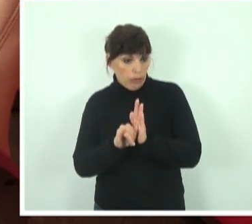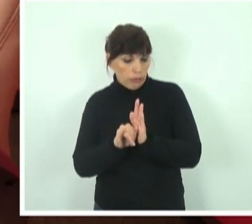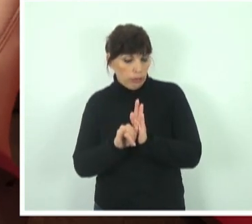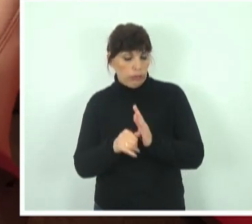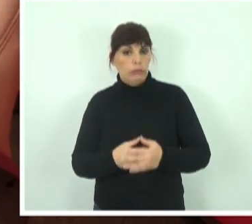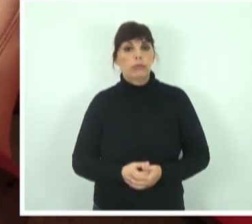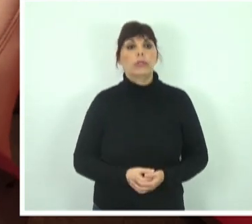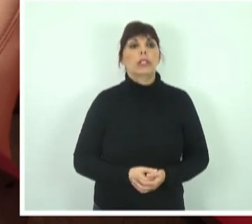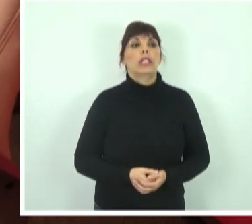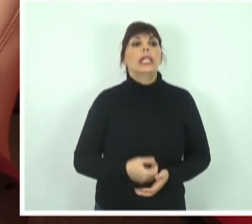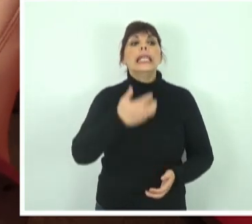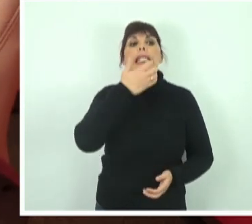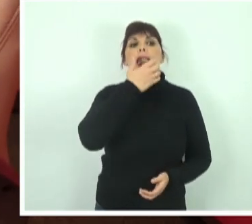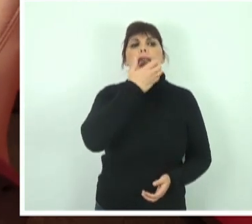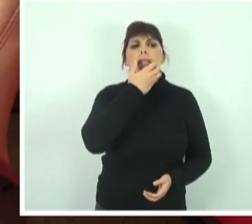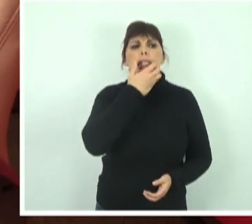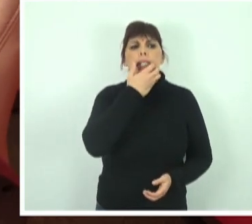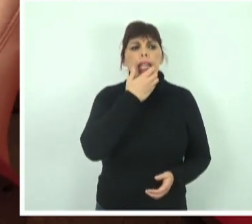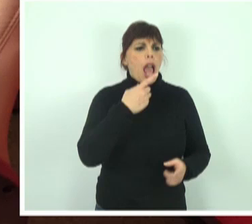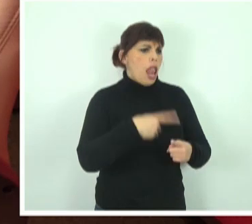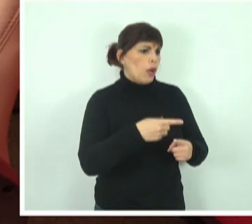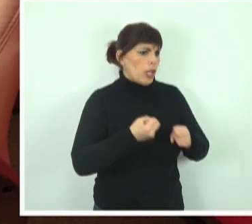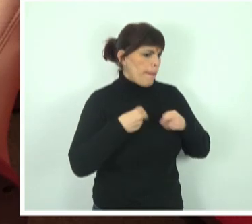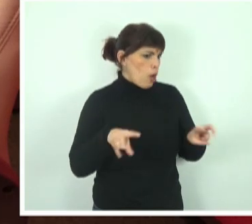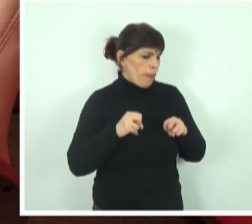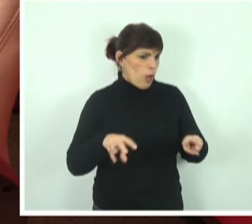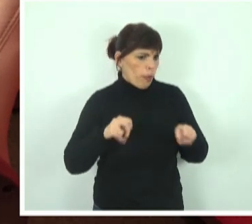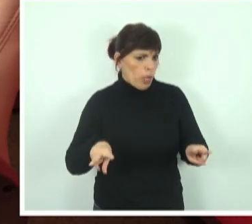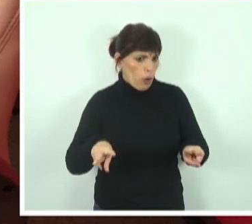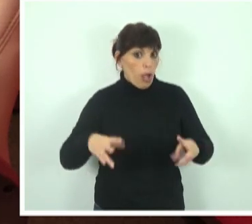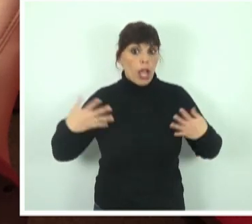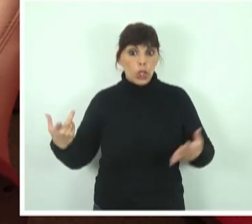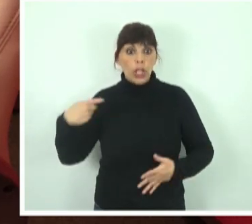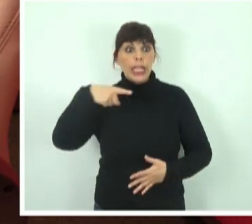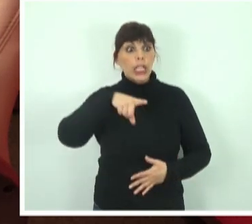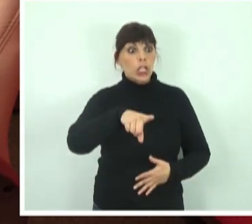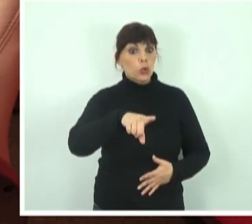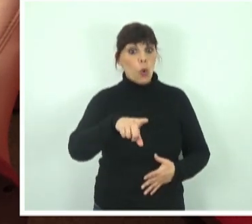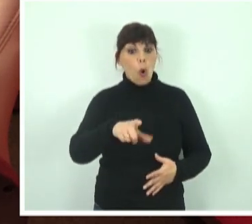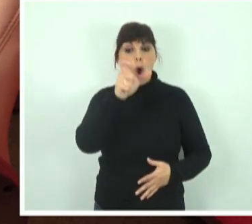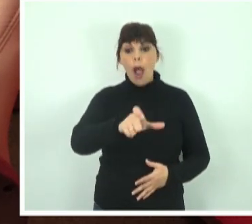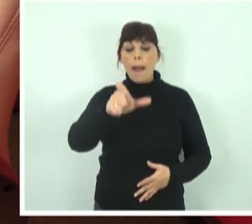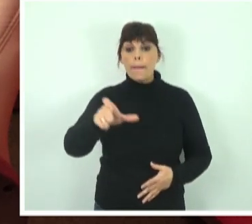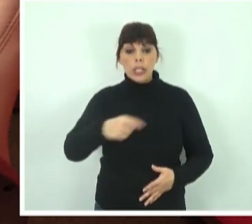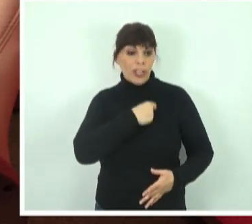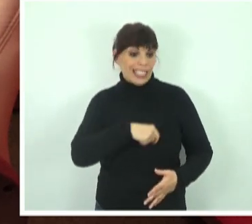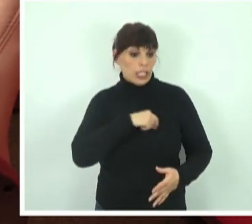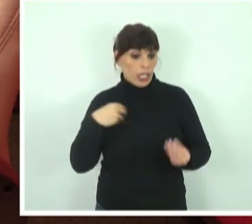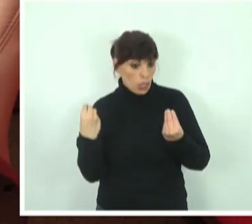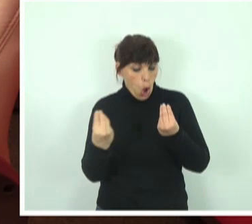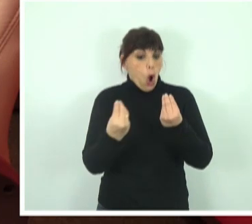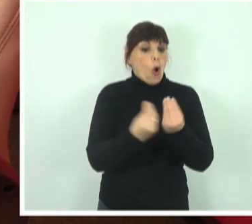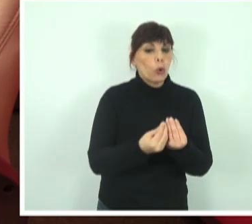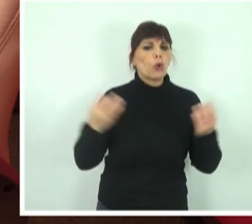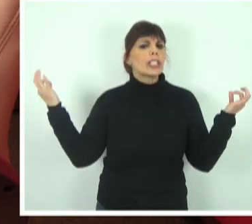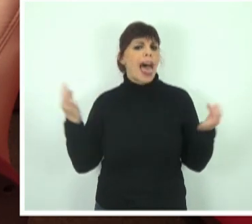más tenías que estar tú juntos con tus hermanos. Una persona que es sana, una persona que